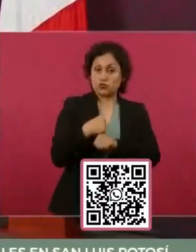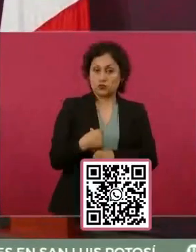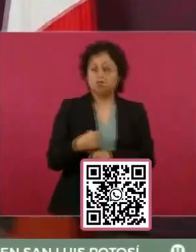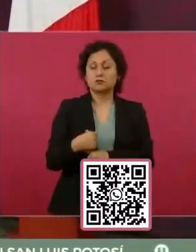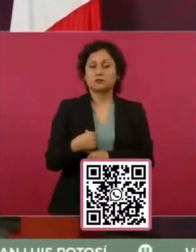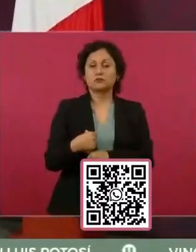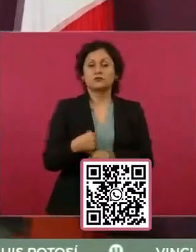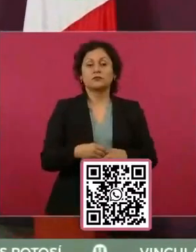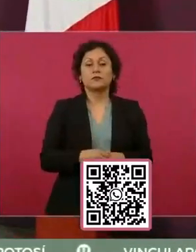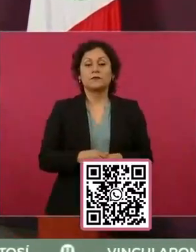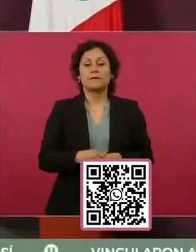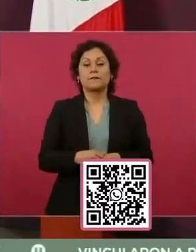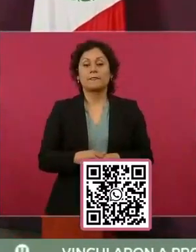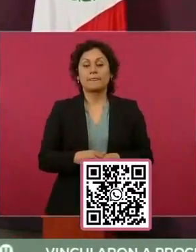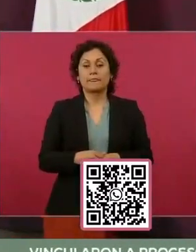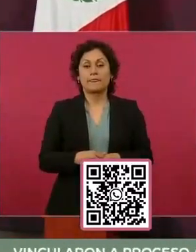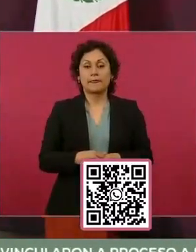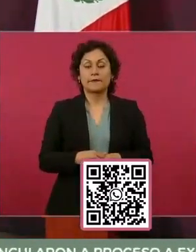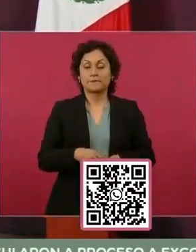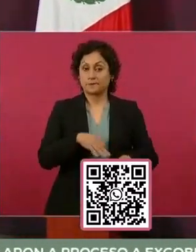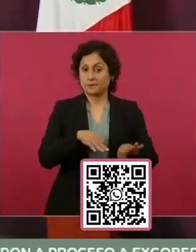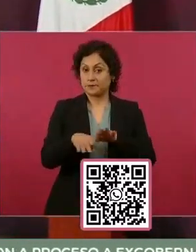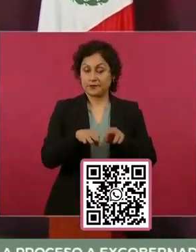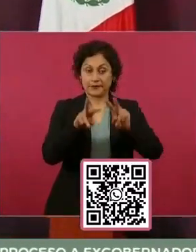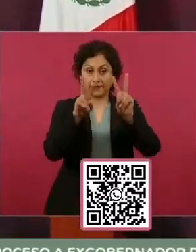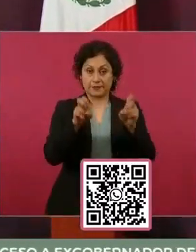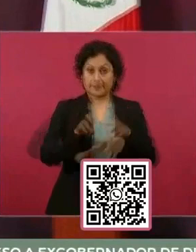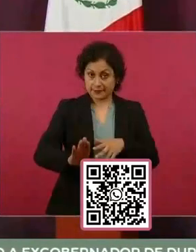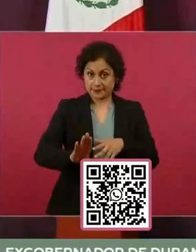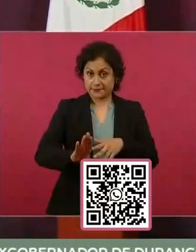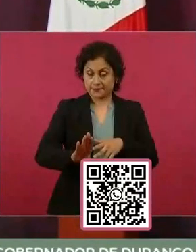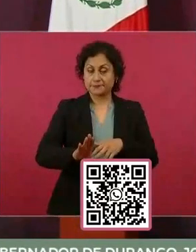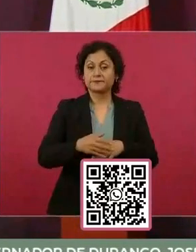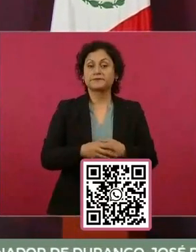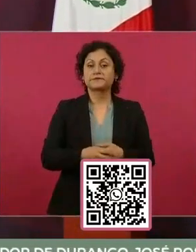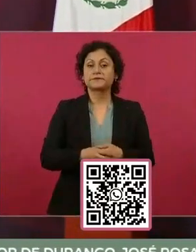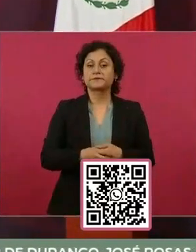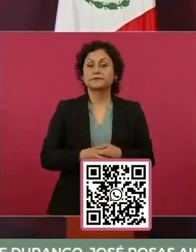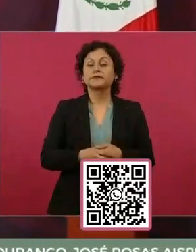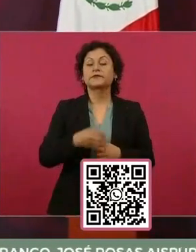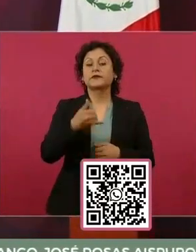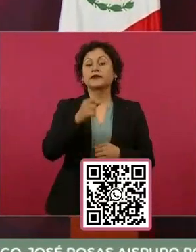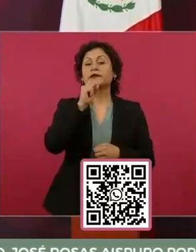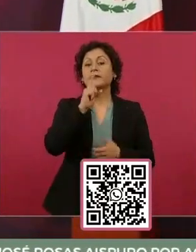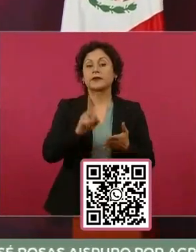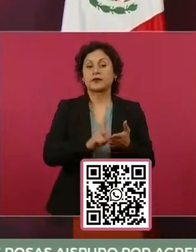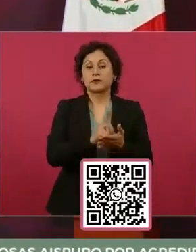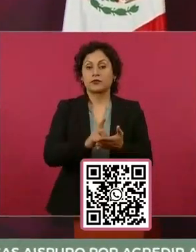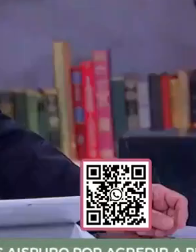la relación para este tema de la migración y también para el tráfico de